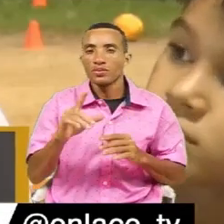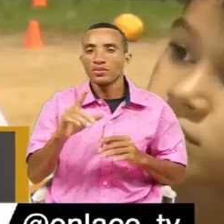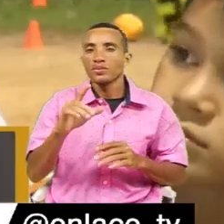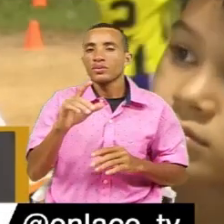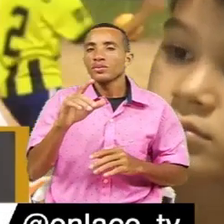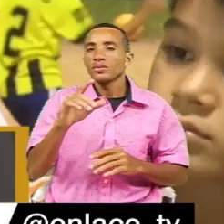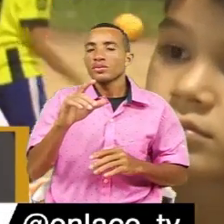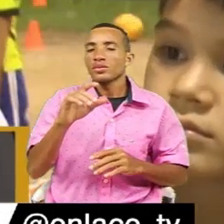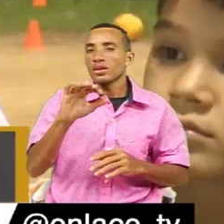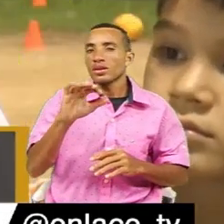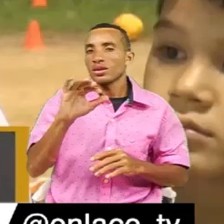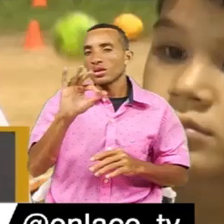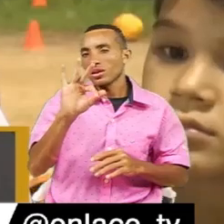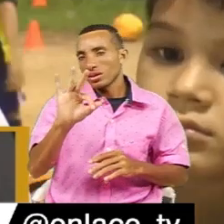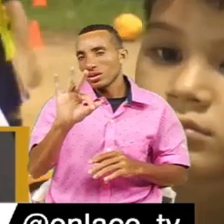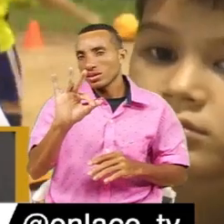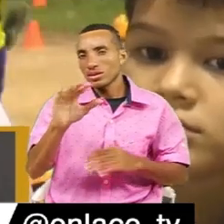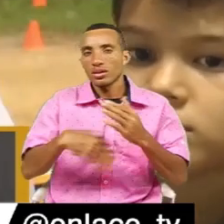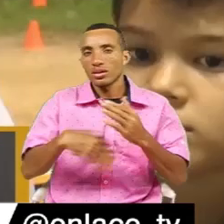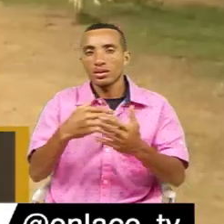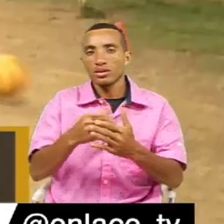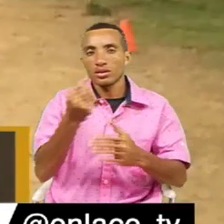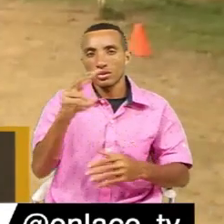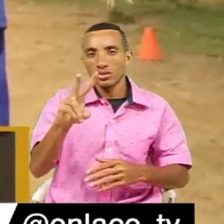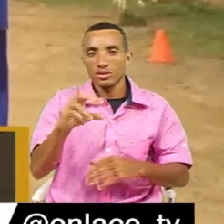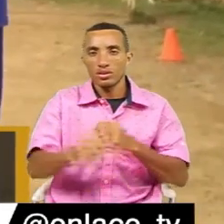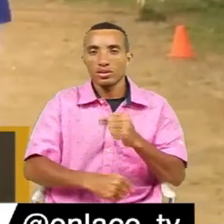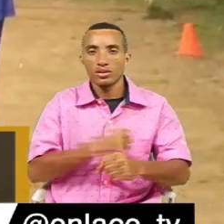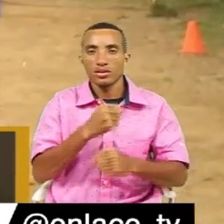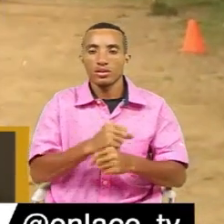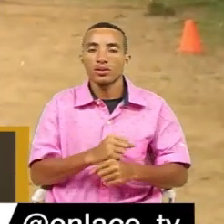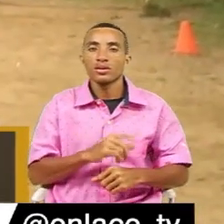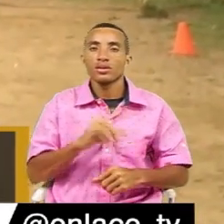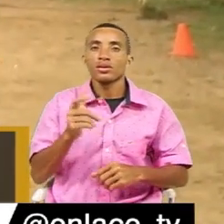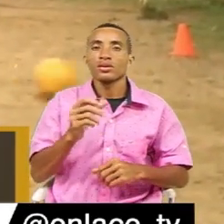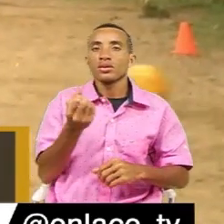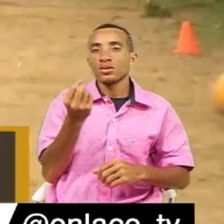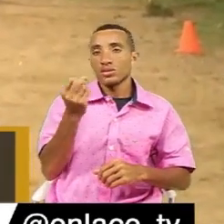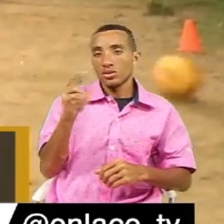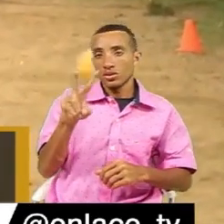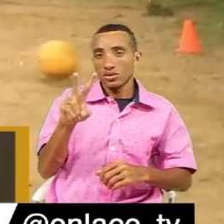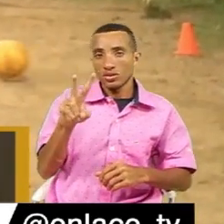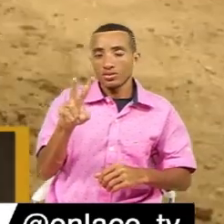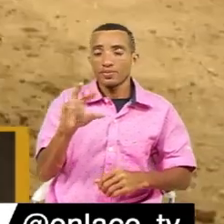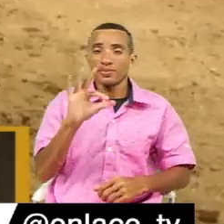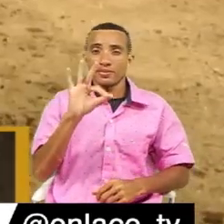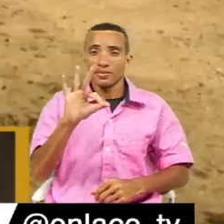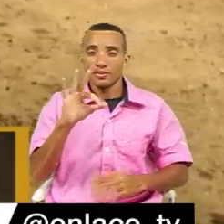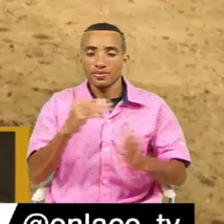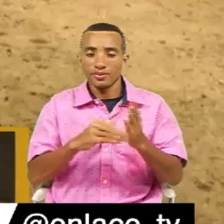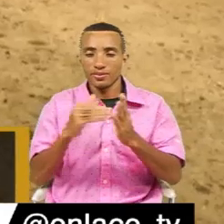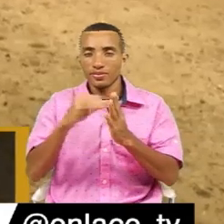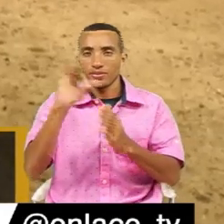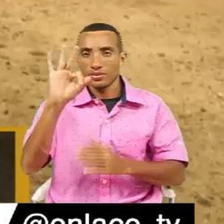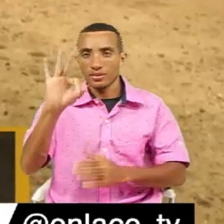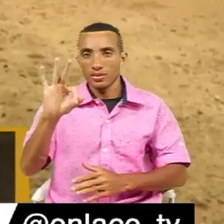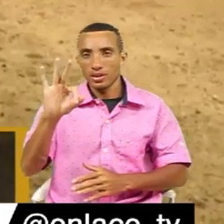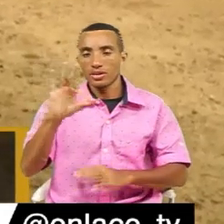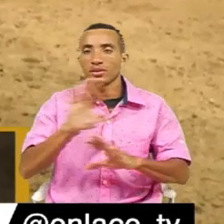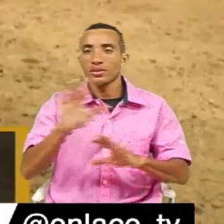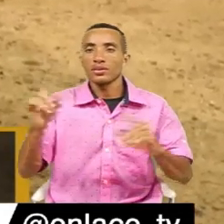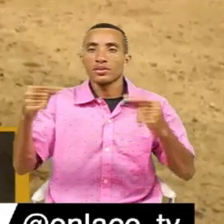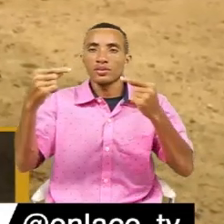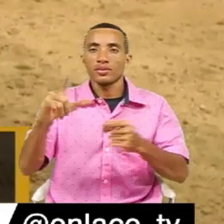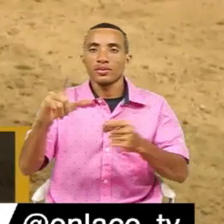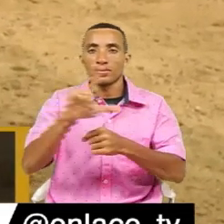hasta los 12 años, y ya está dando la villana profesional. La categoría sub-12 ocupa la tercera casilla en los campeonatos municipales, luego del